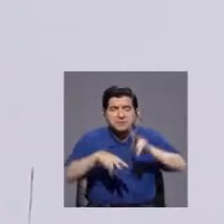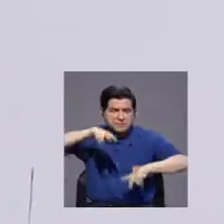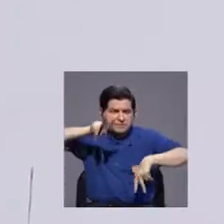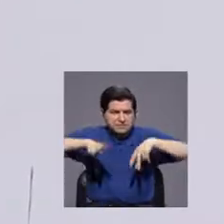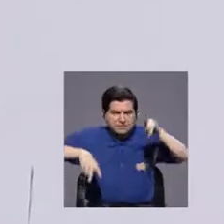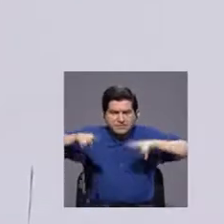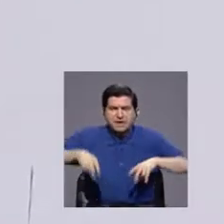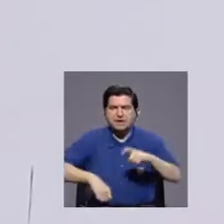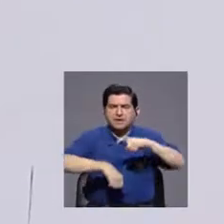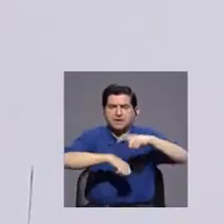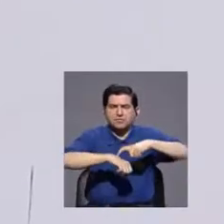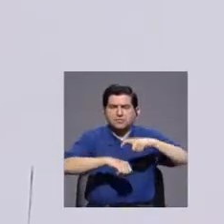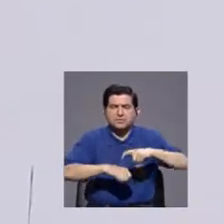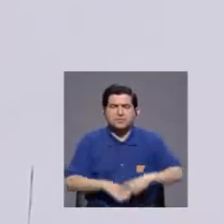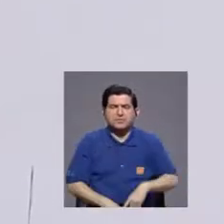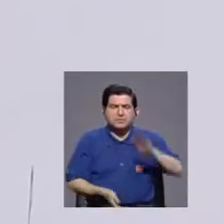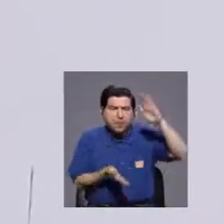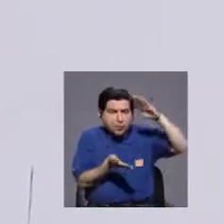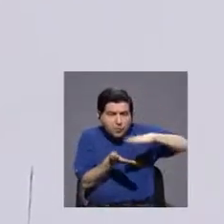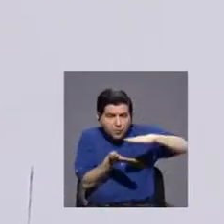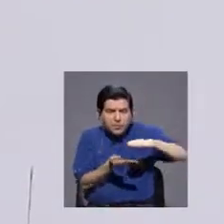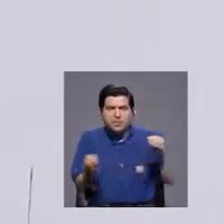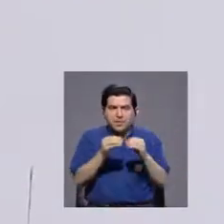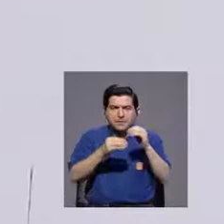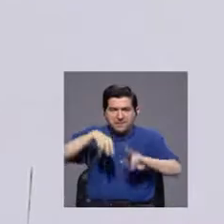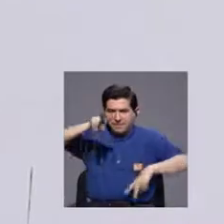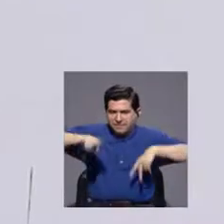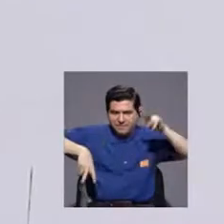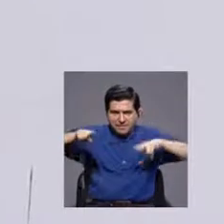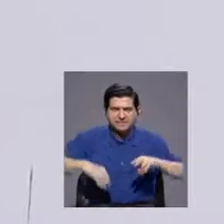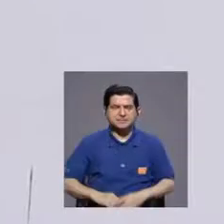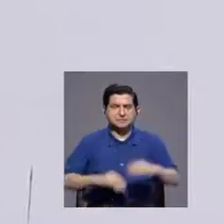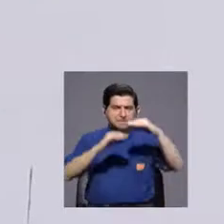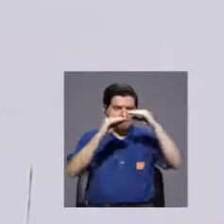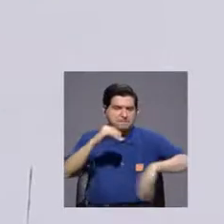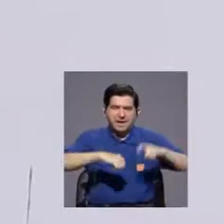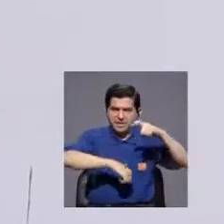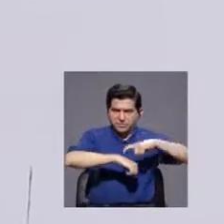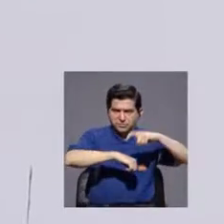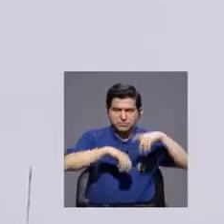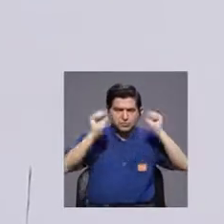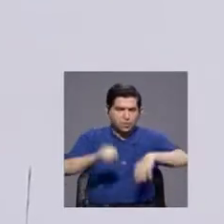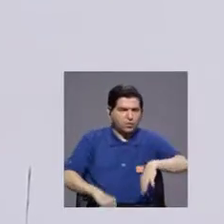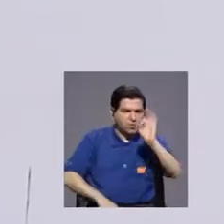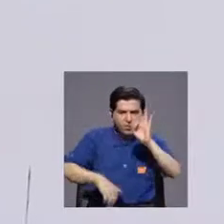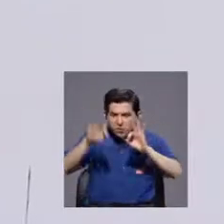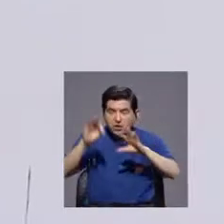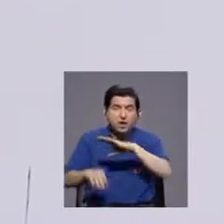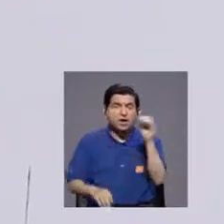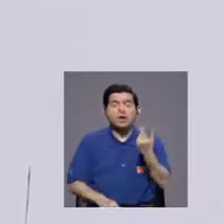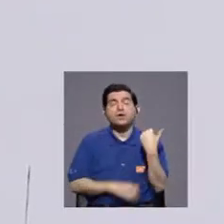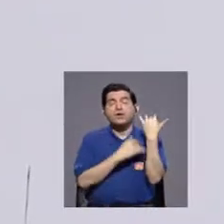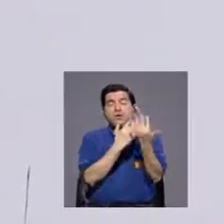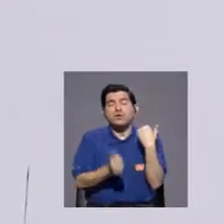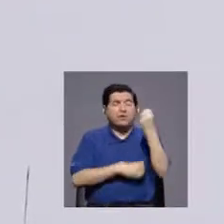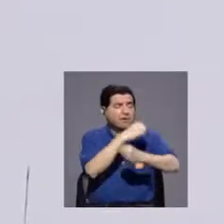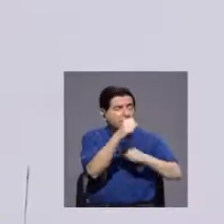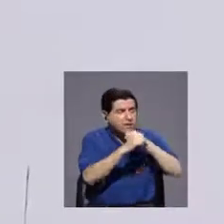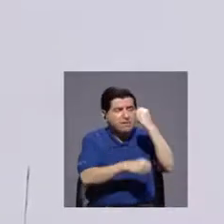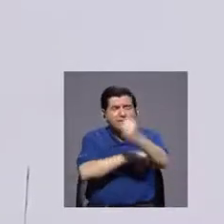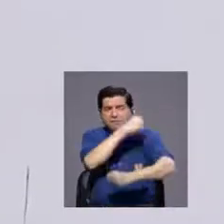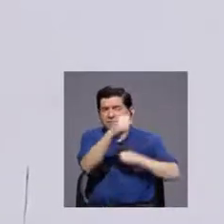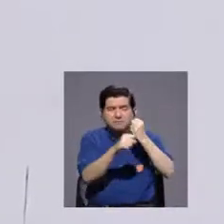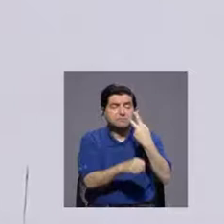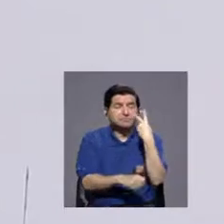en un tiempo más corto tener mayor variabilidad en menor tiempo para poder seleccionar porque si no tendríamos que esperar años y años para